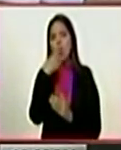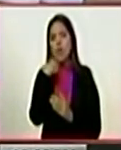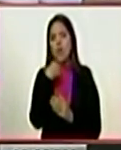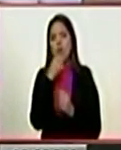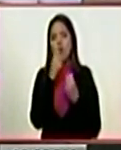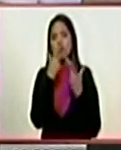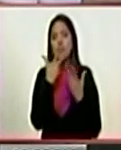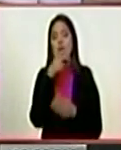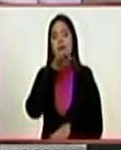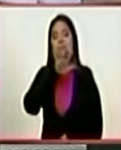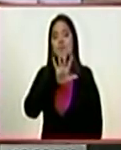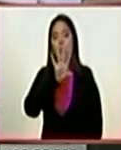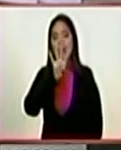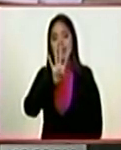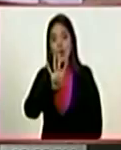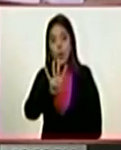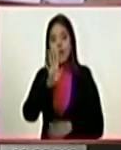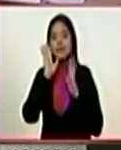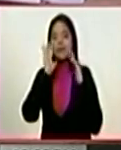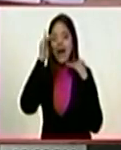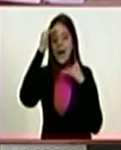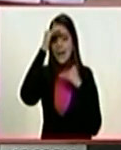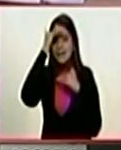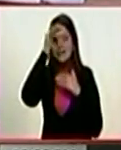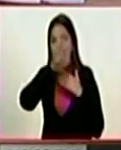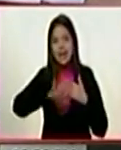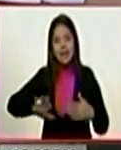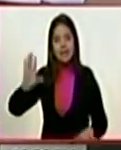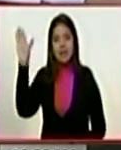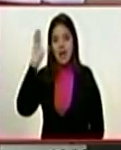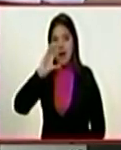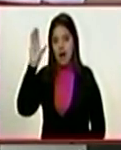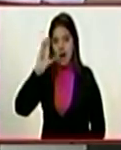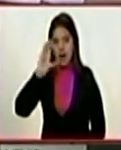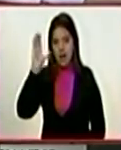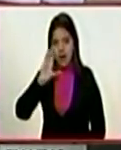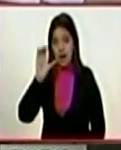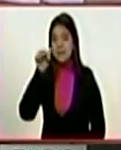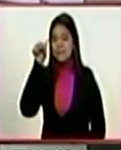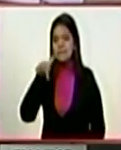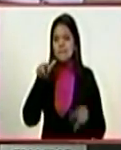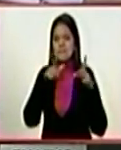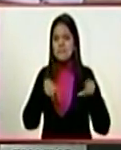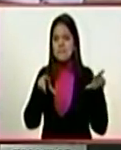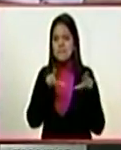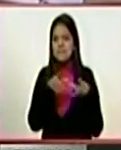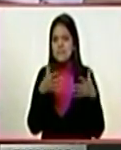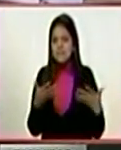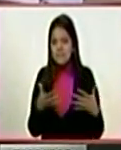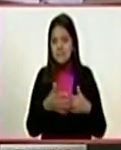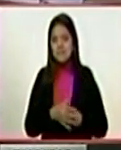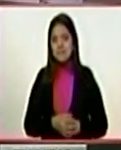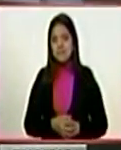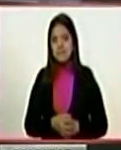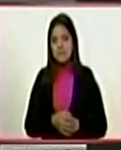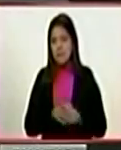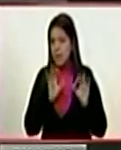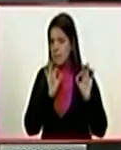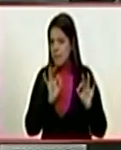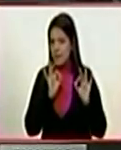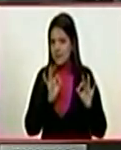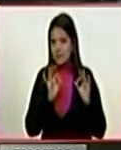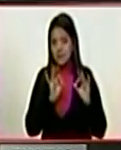número 54 que atiende toda la Gran Caracas. Esta ruta que